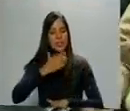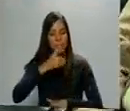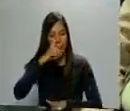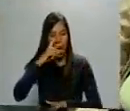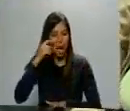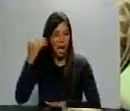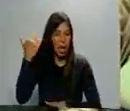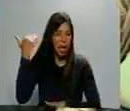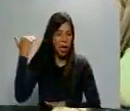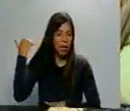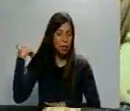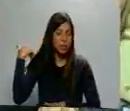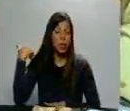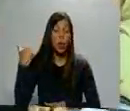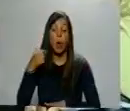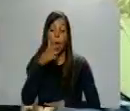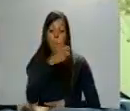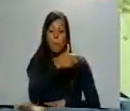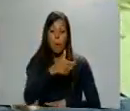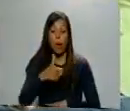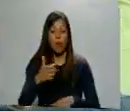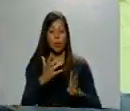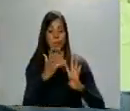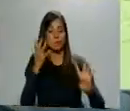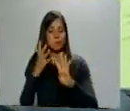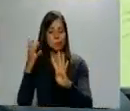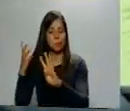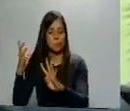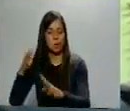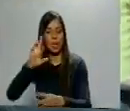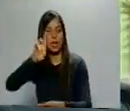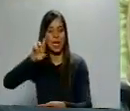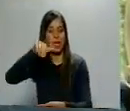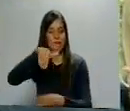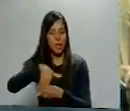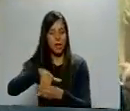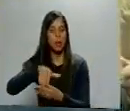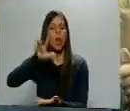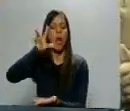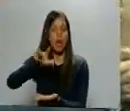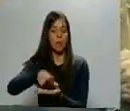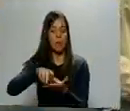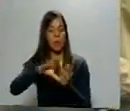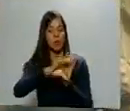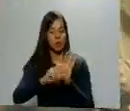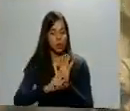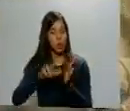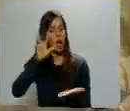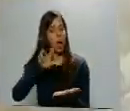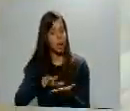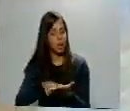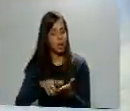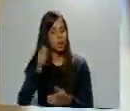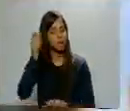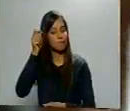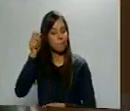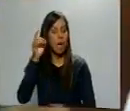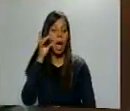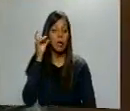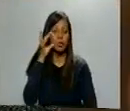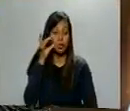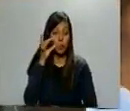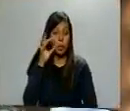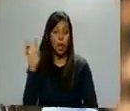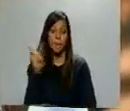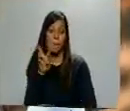pueblo la aprobara en ese referéndum aprobatorio constitucional. Bueno, de inmediato, cuando